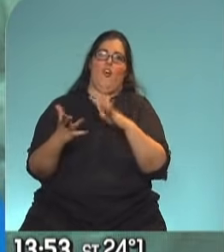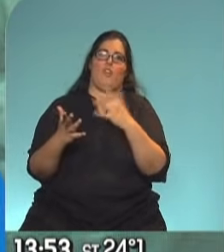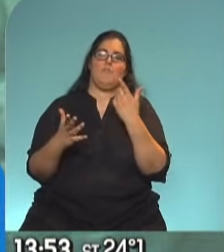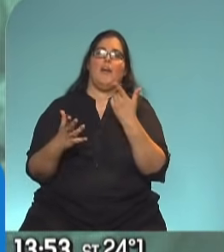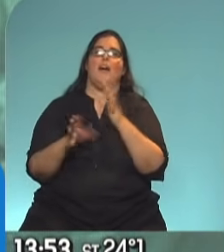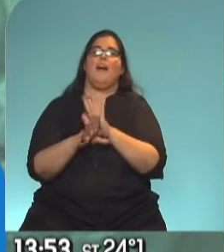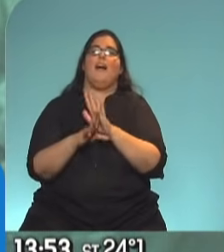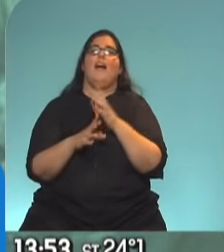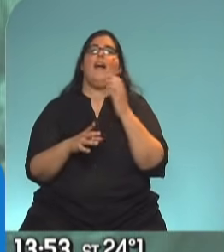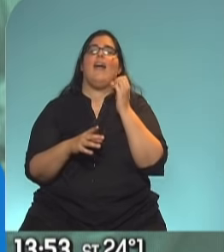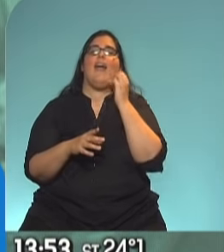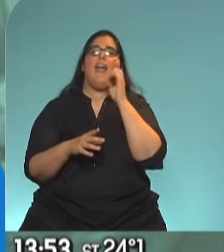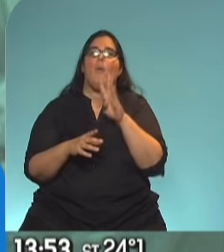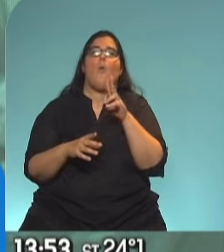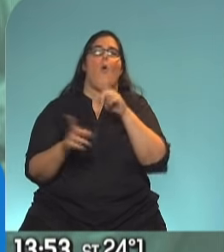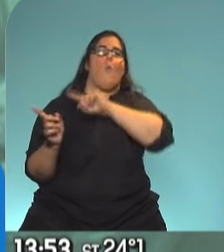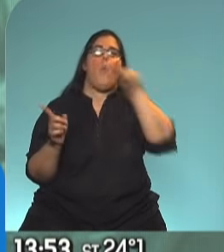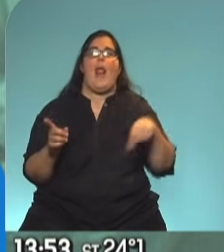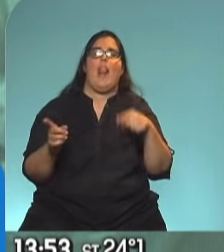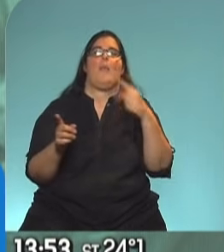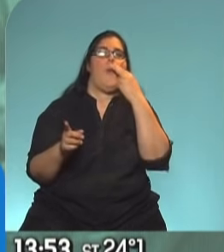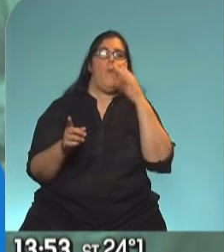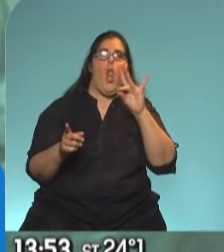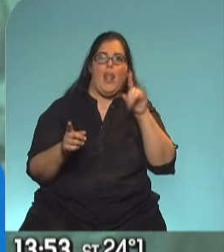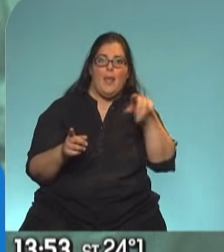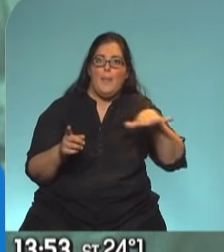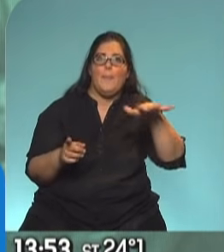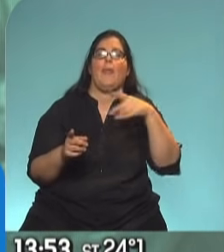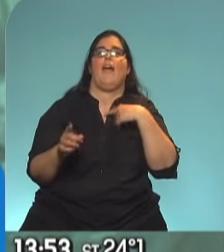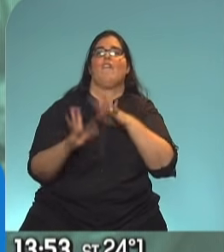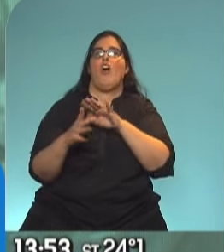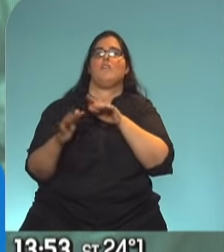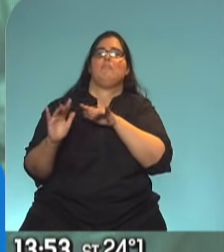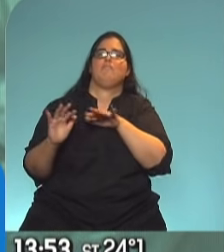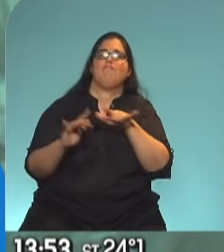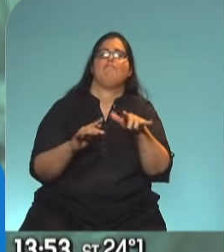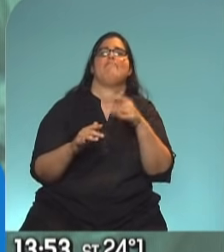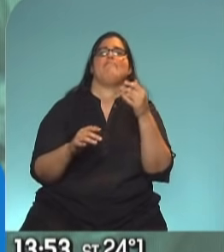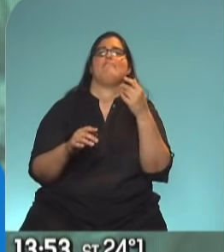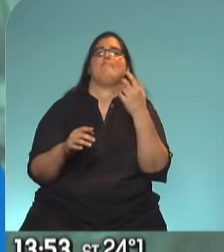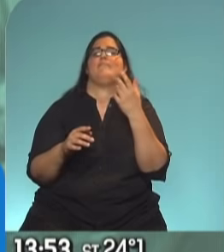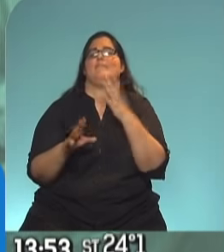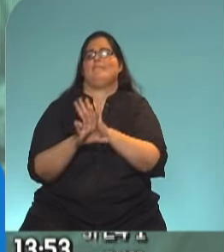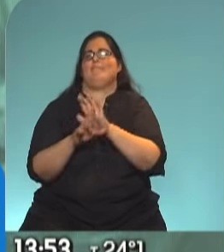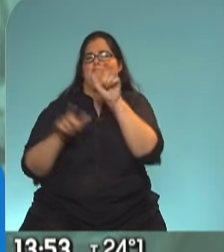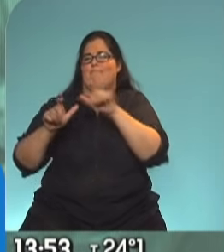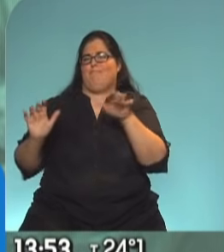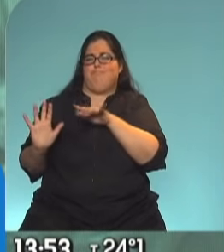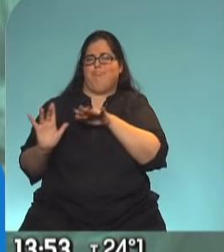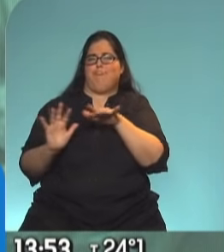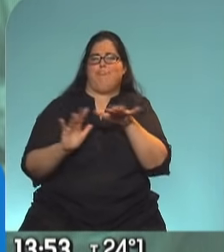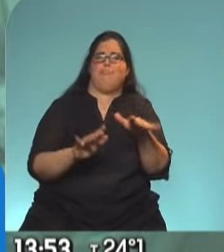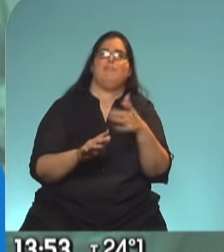Morales a Bolivia, su entrada por tierra a Villazón, esa caravana de diferentes actos que todos multitudinarios que